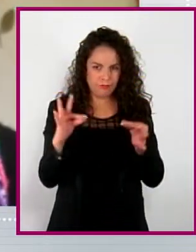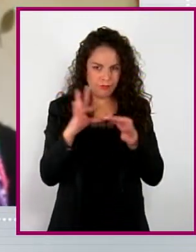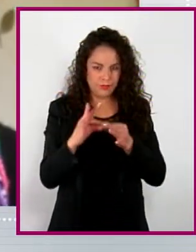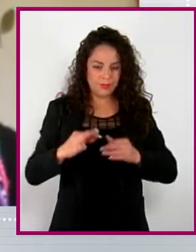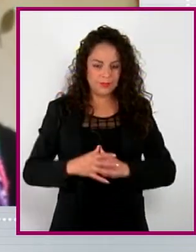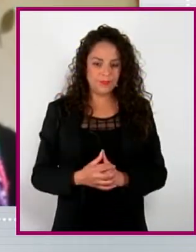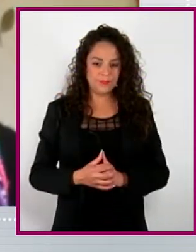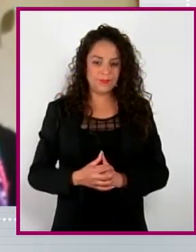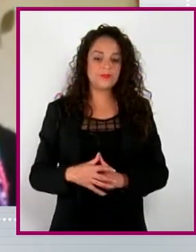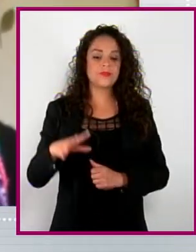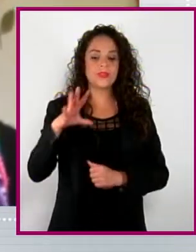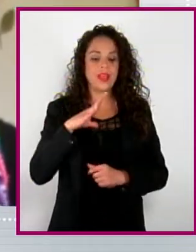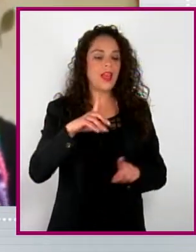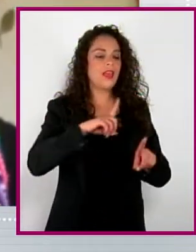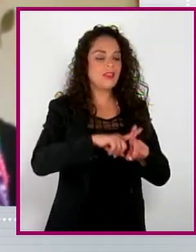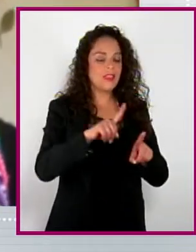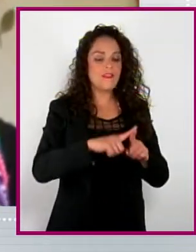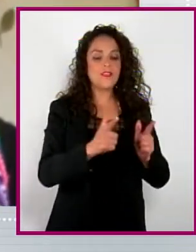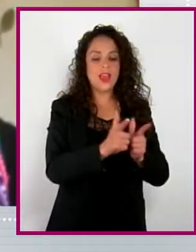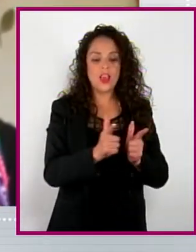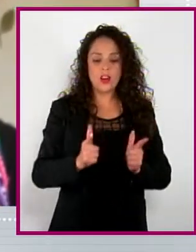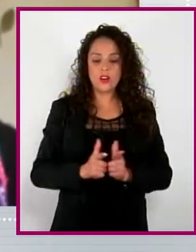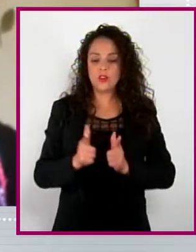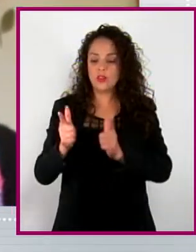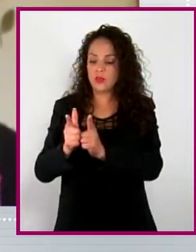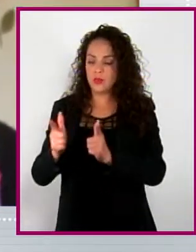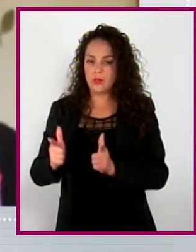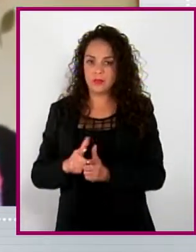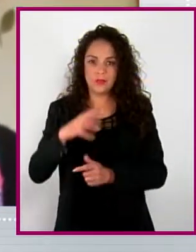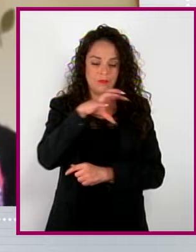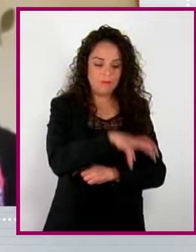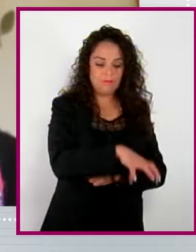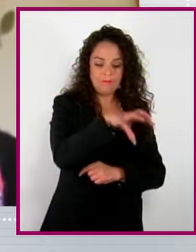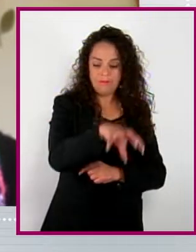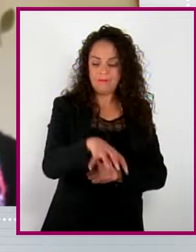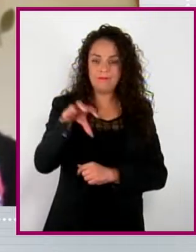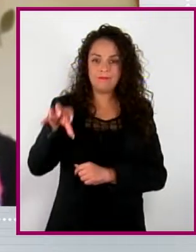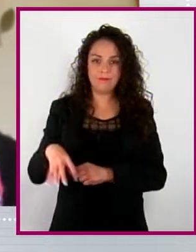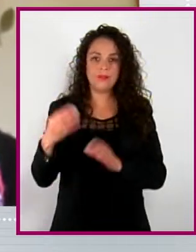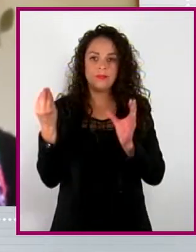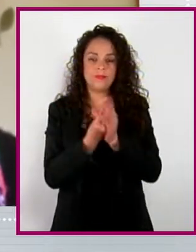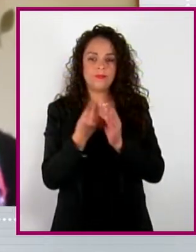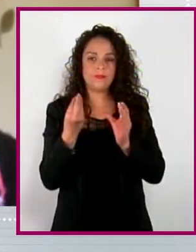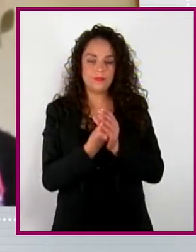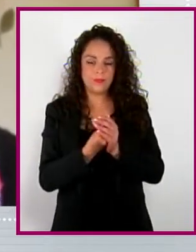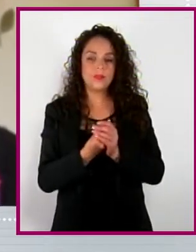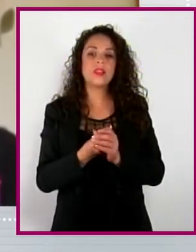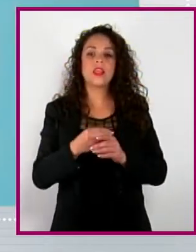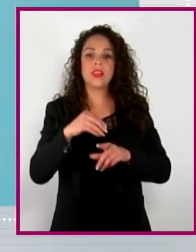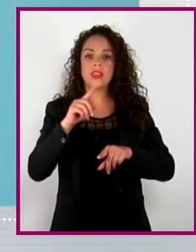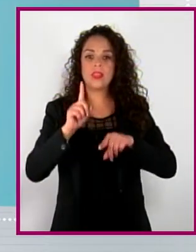Hay diferentes grupos o categorías referentes a la discapacidad. Está